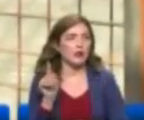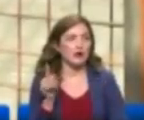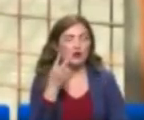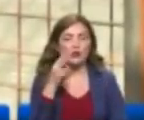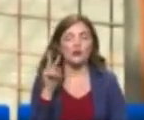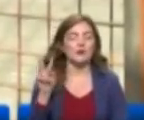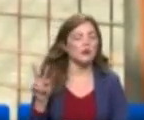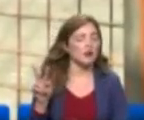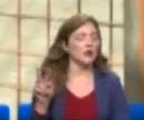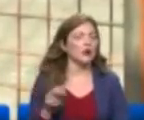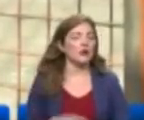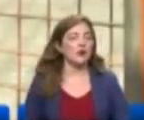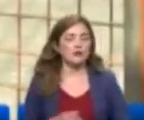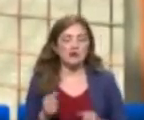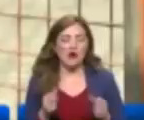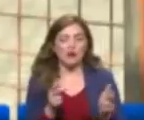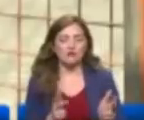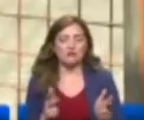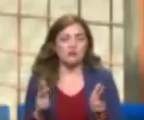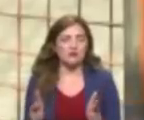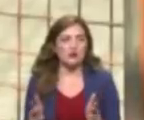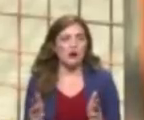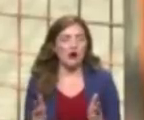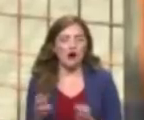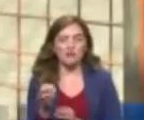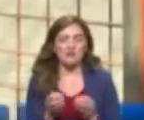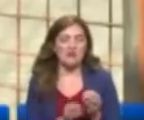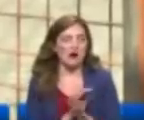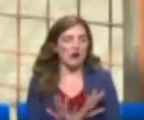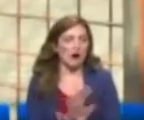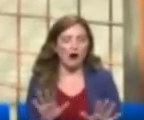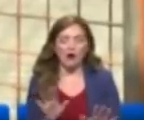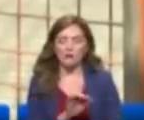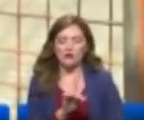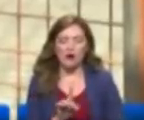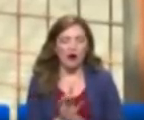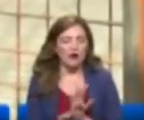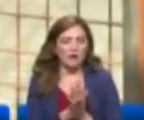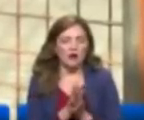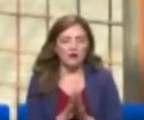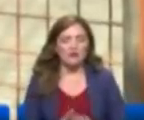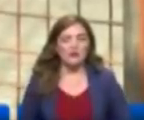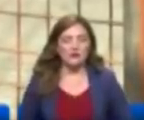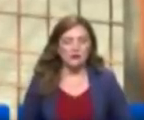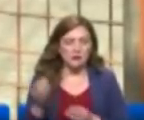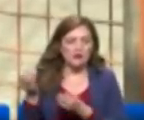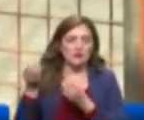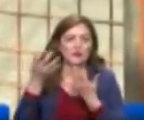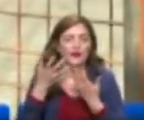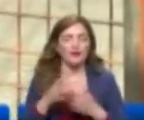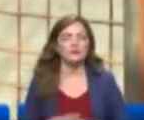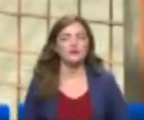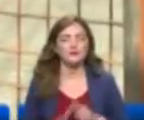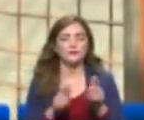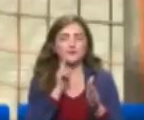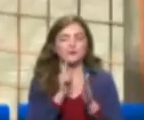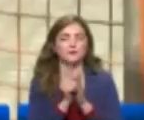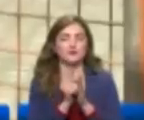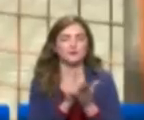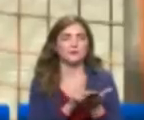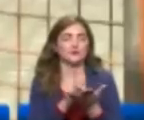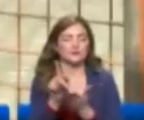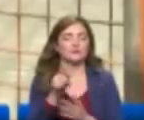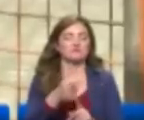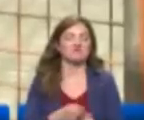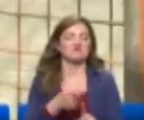ustedes pueden observar, no hay ni vehículos, ni tampoco están los directivos del negocio. Nos han informado precisamente que los denunciados arrendaban